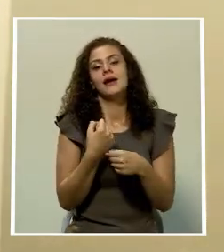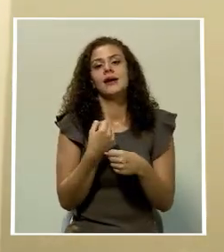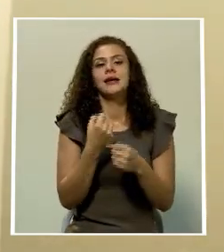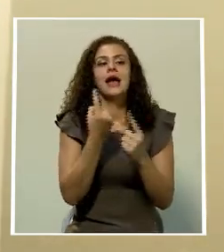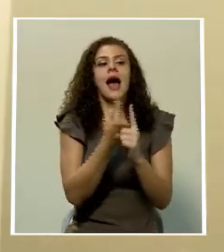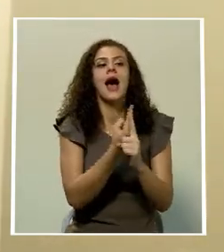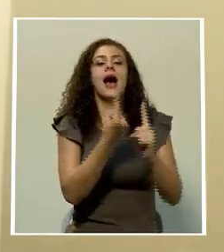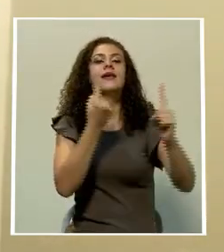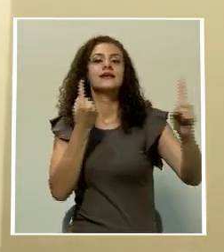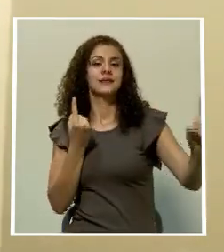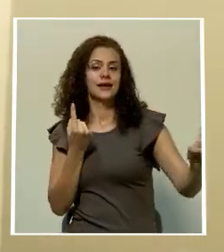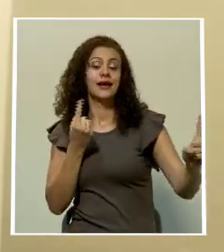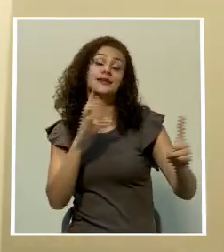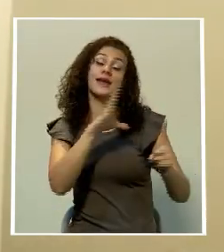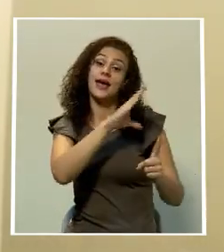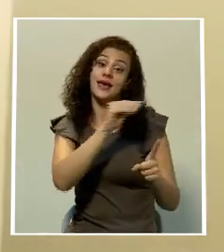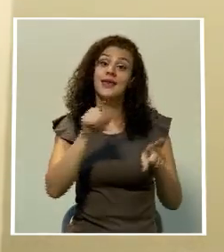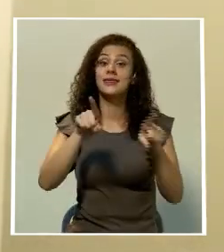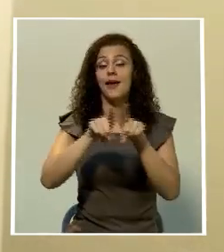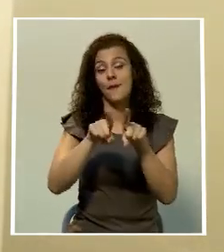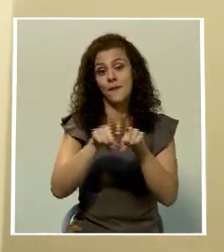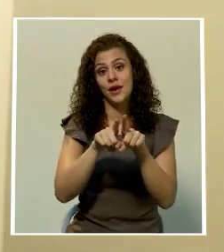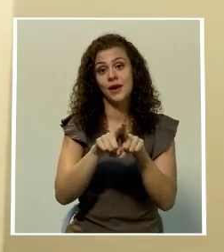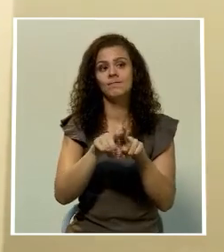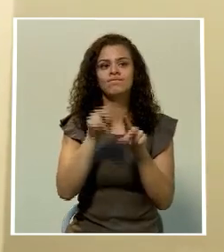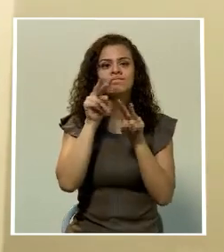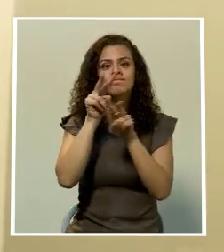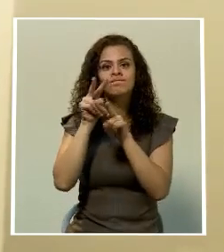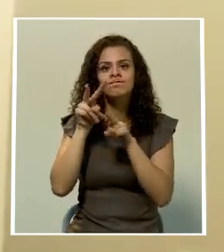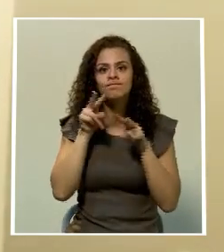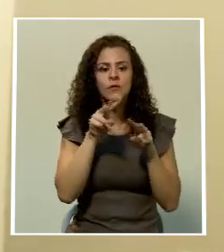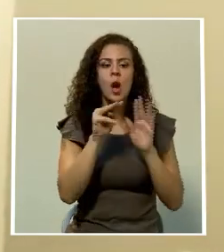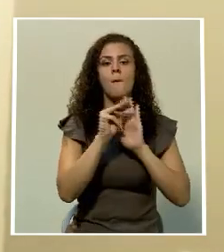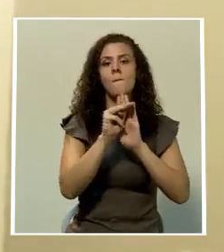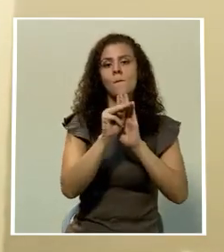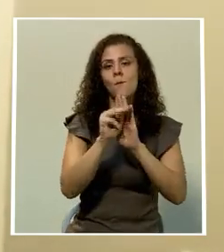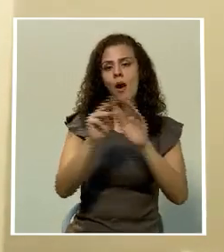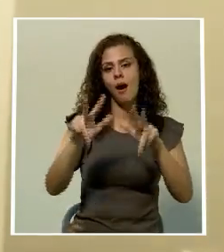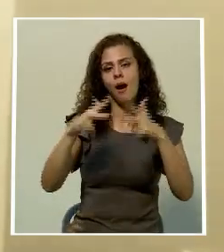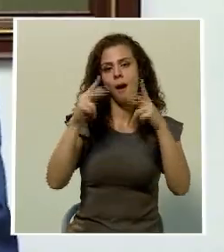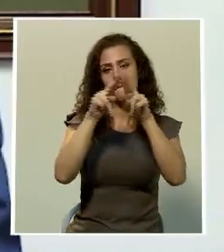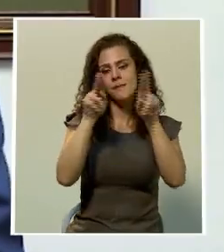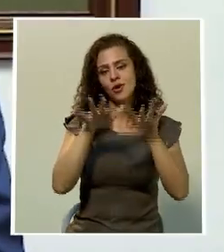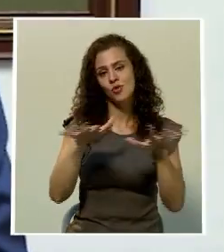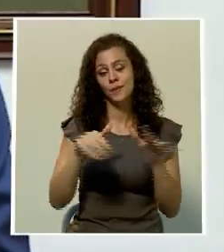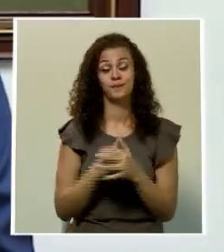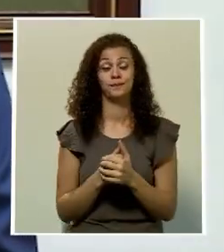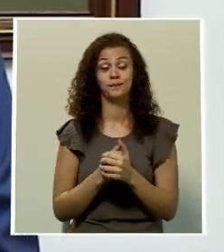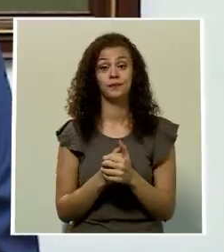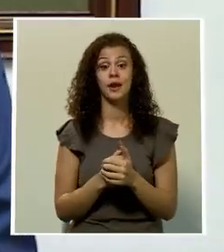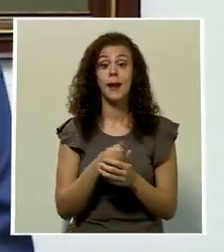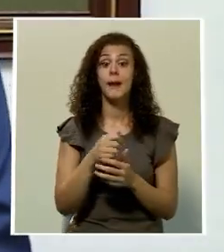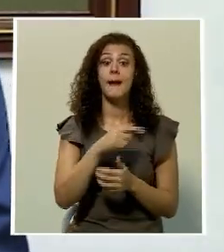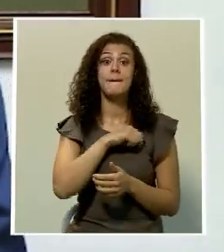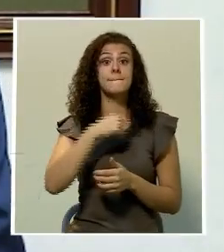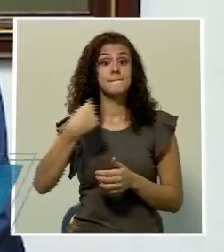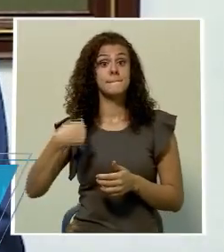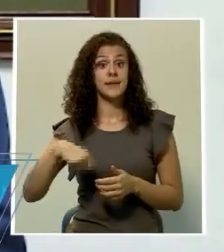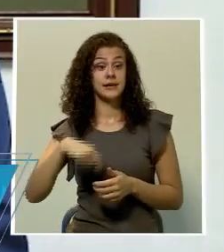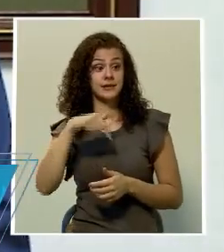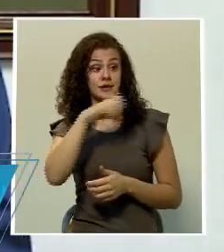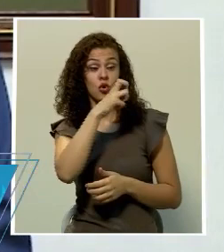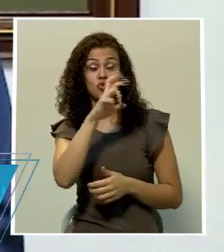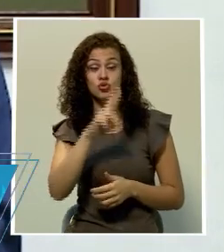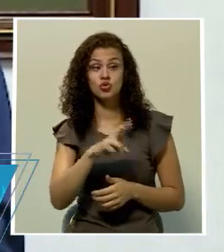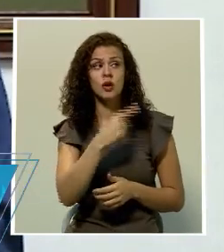a distancia y también contemplando la modalidad virtual. El presidente de la República nos ha